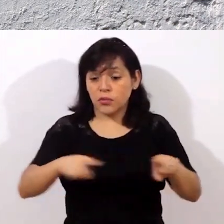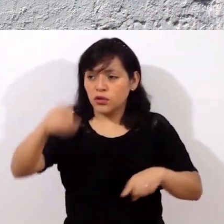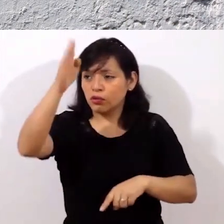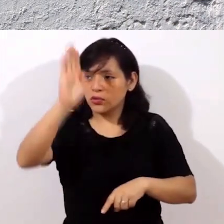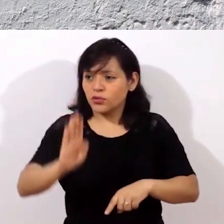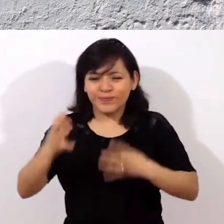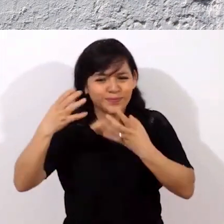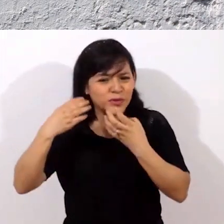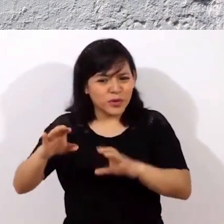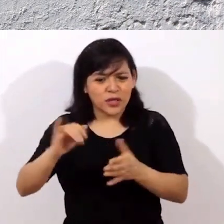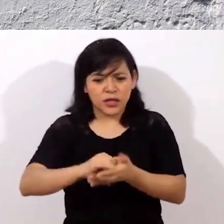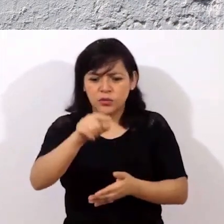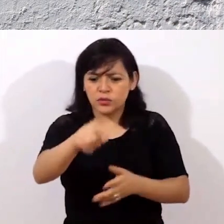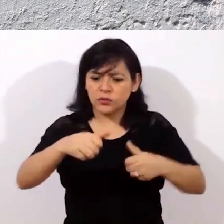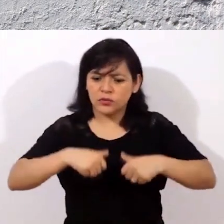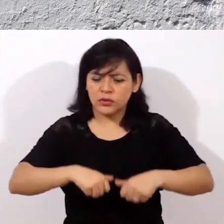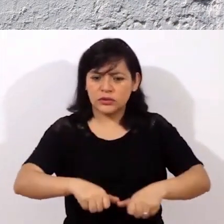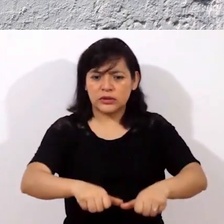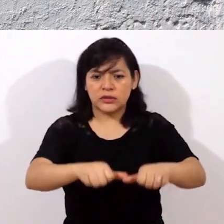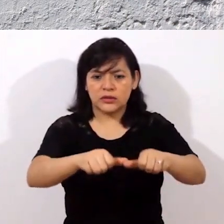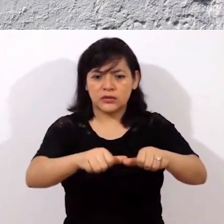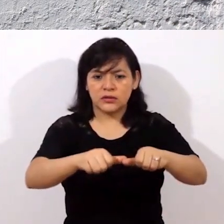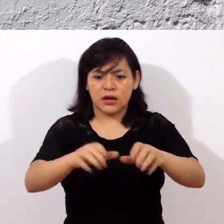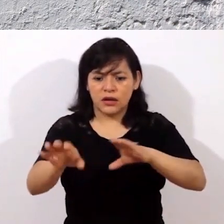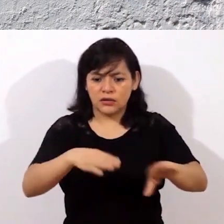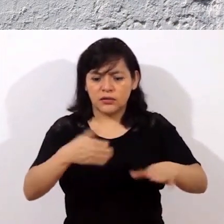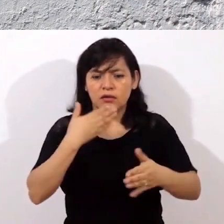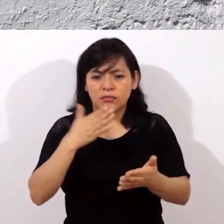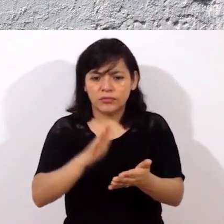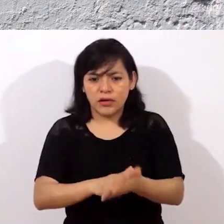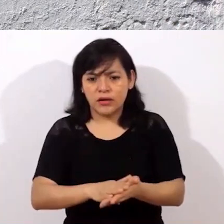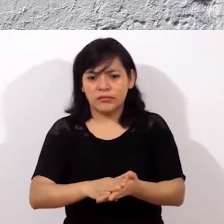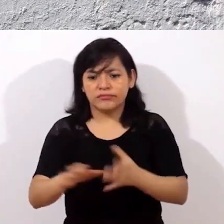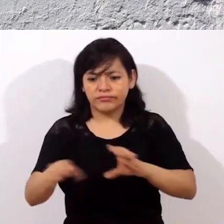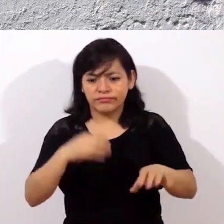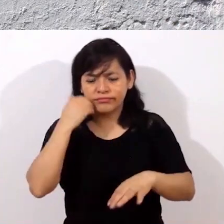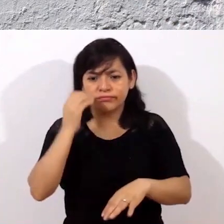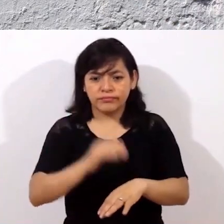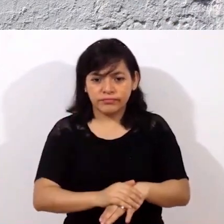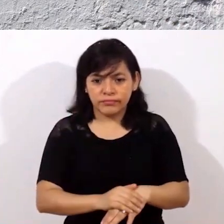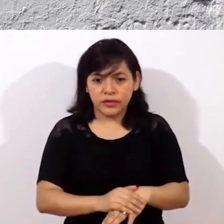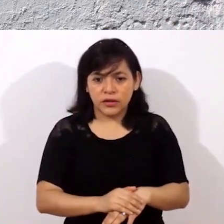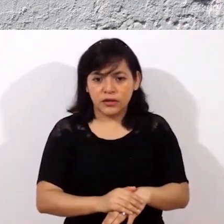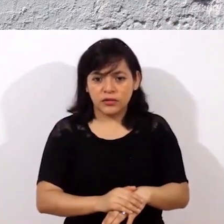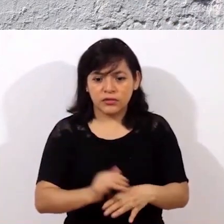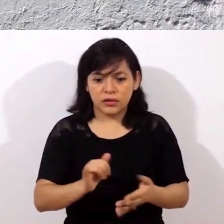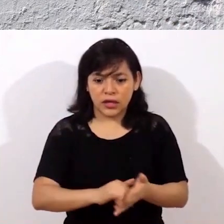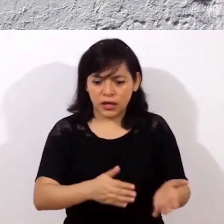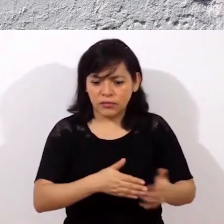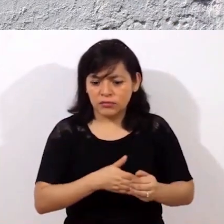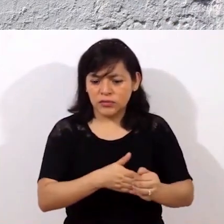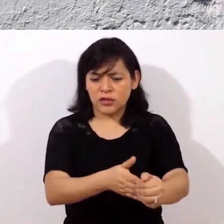actitudes que nos llevan a la destrucción personal, familiar, de nuestra nación, de nuestra